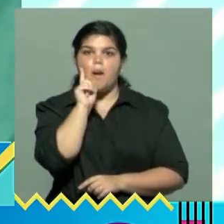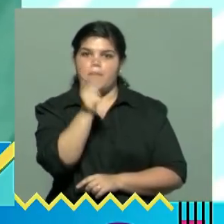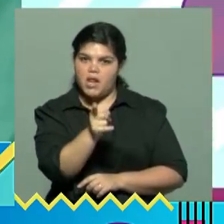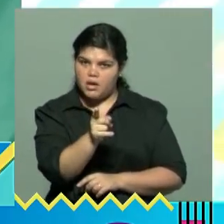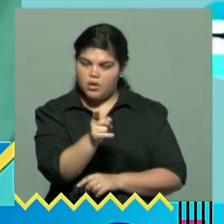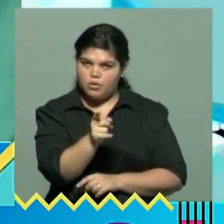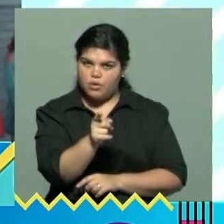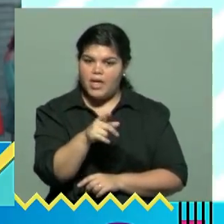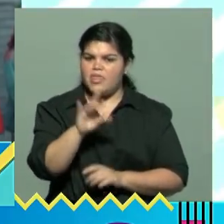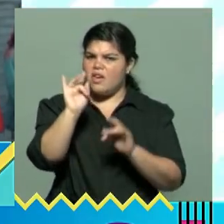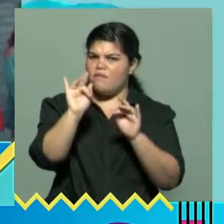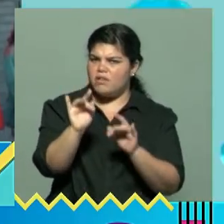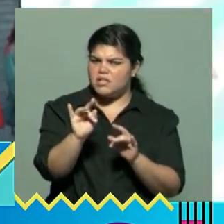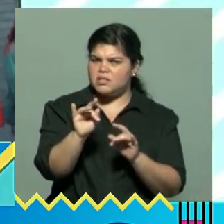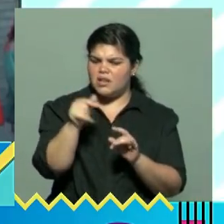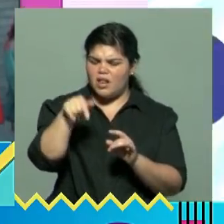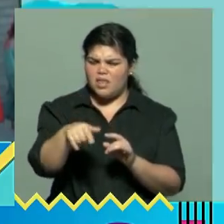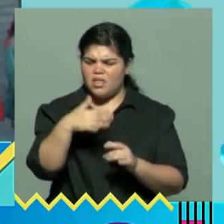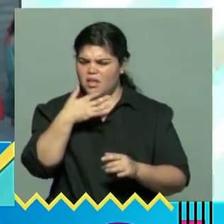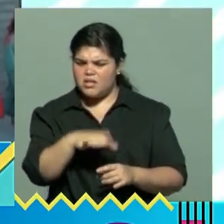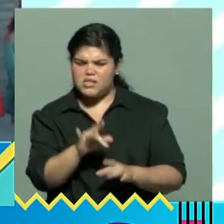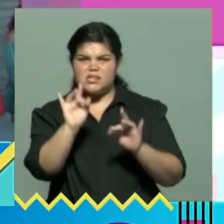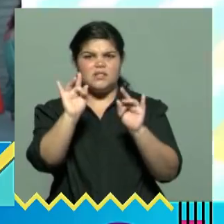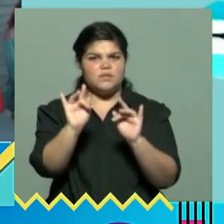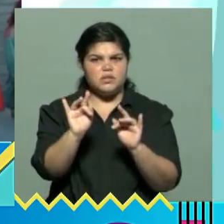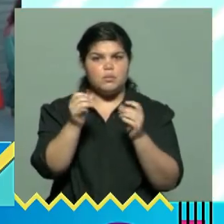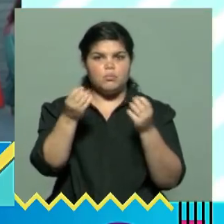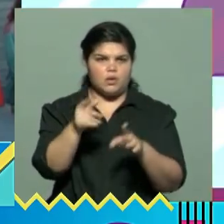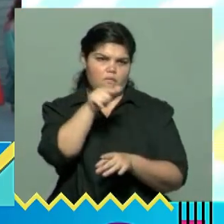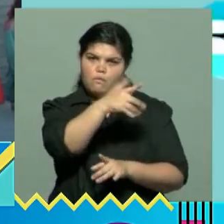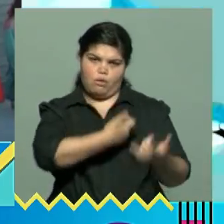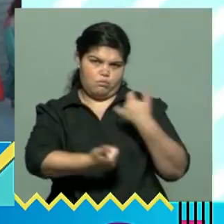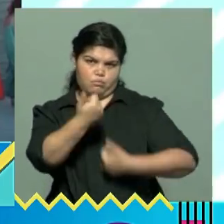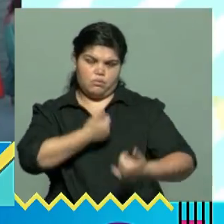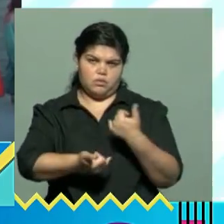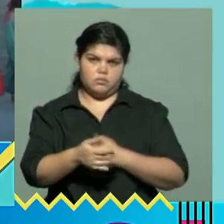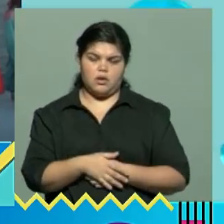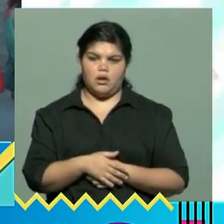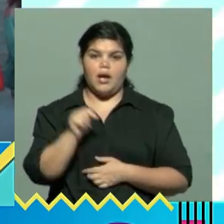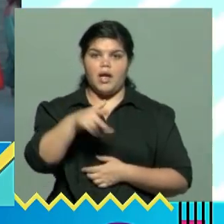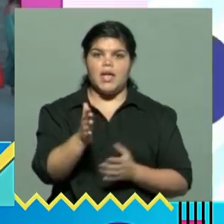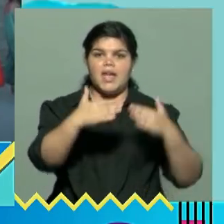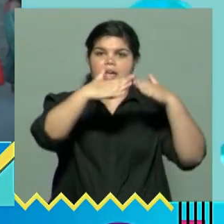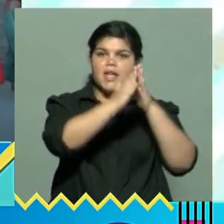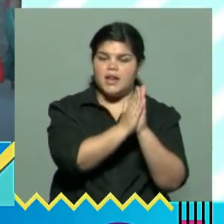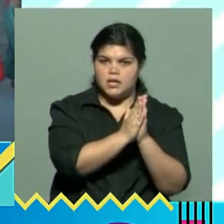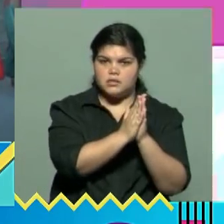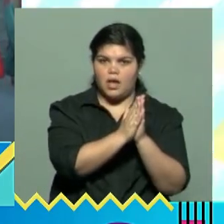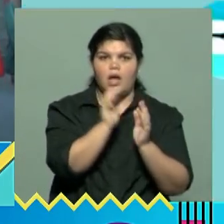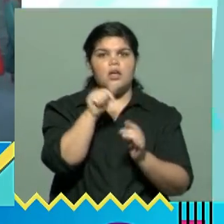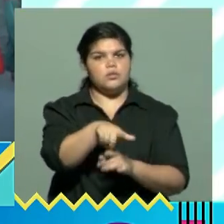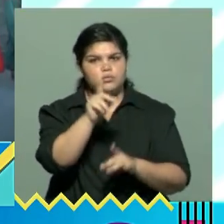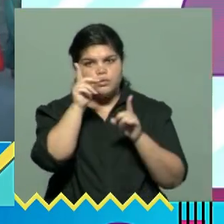muy difícil, digamos, entender esto porque, digamos, al principio lo decías vos, Fer, hay una unión de la Iglesia, que eso también ha sido lo